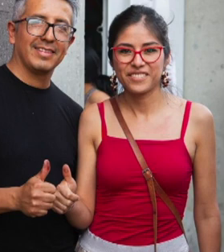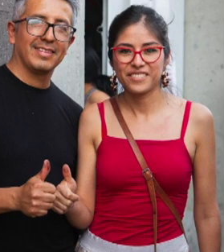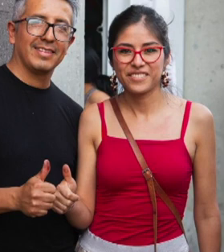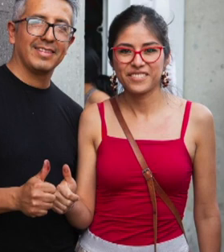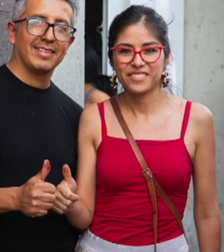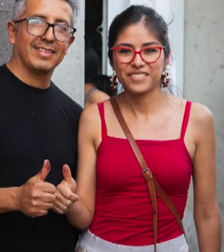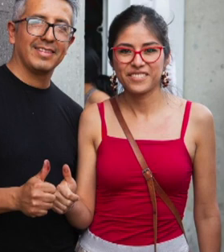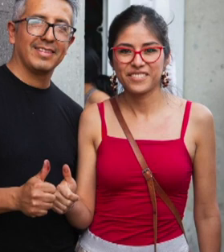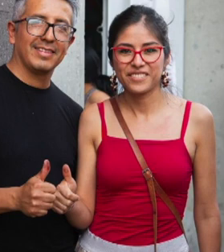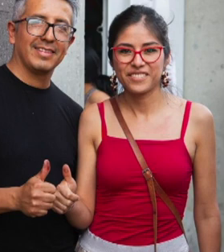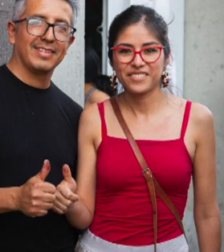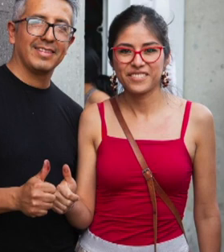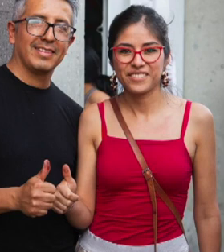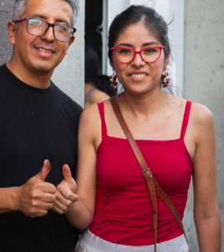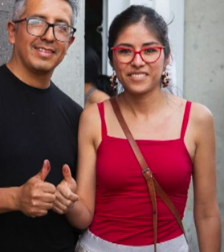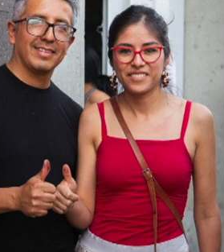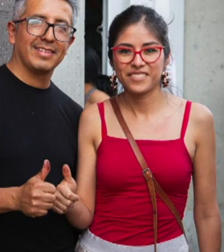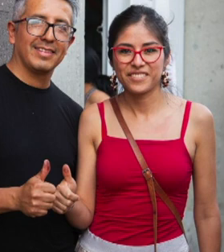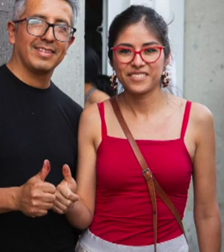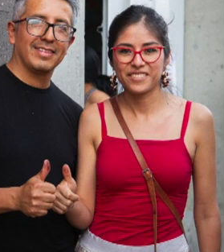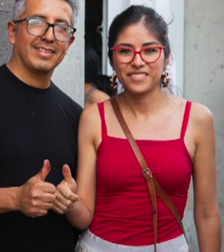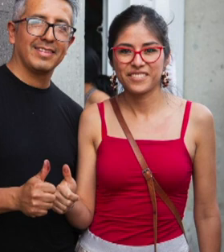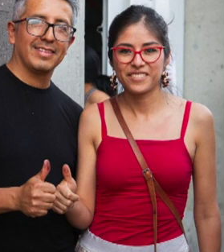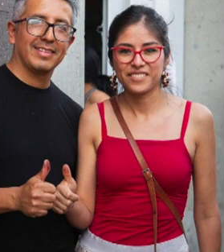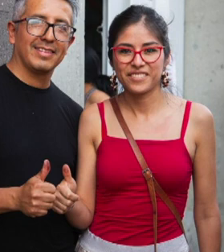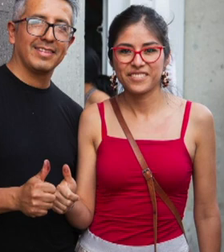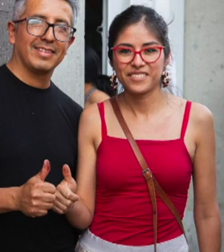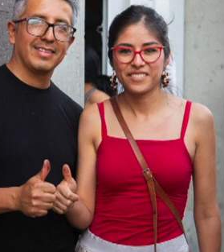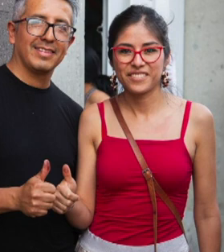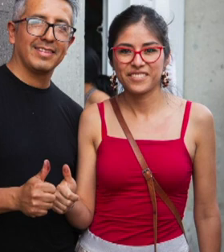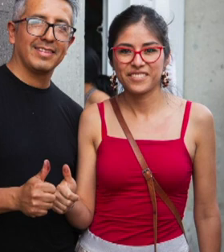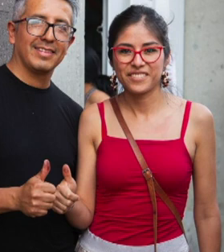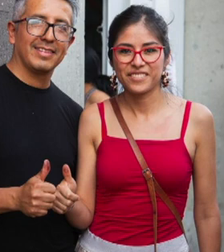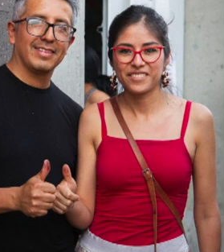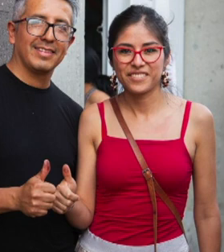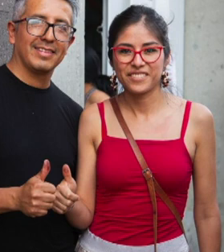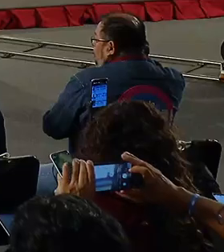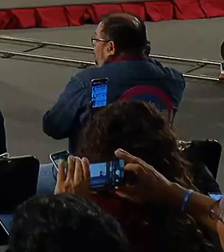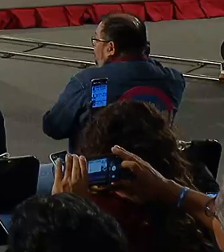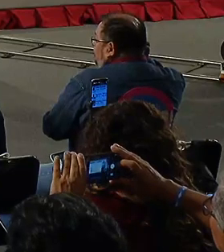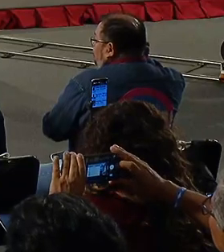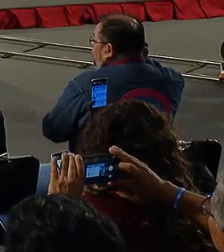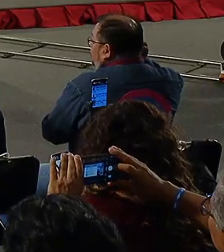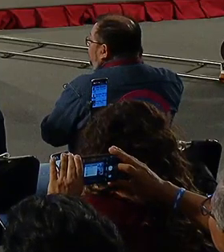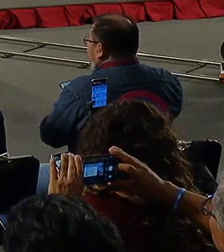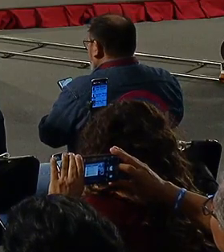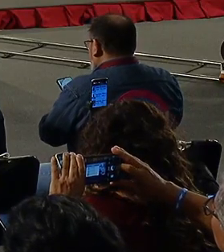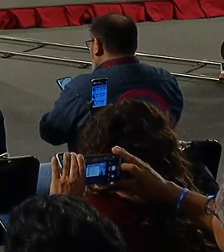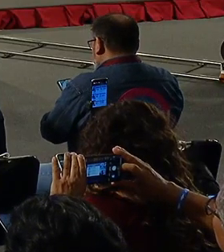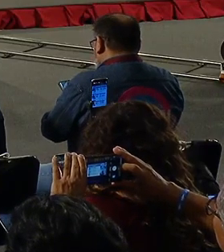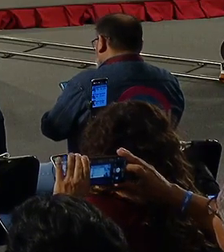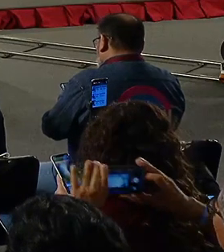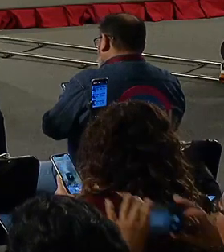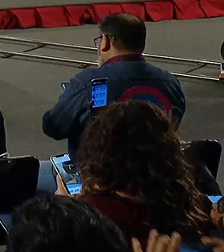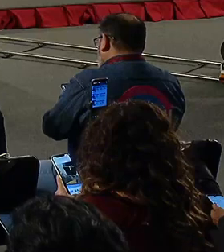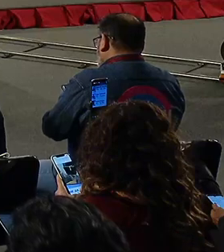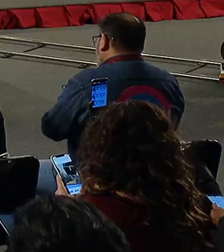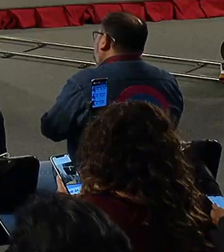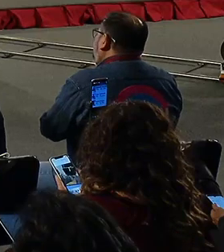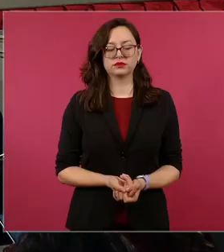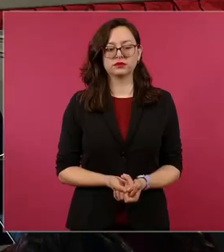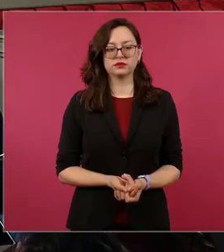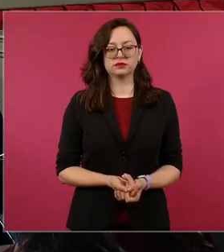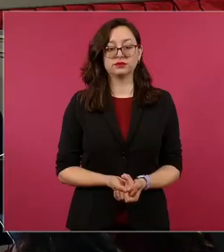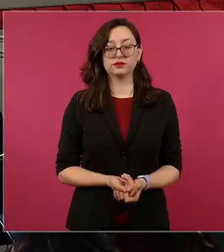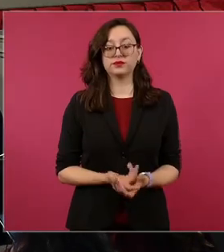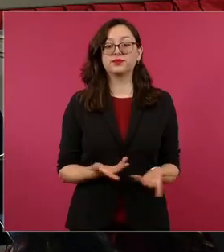a 7% por Movimiento Ciudadano. Los resultados en el estado de Chiapas, también del conteo rápido,